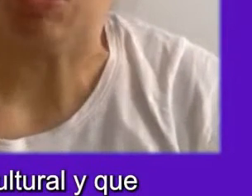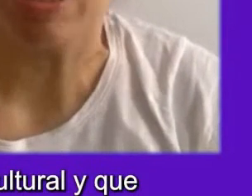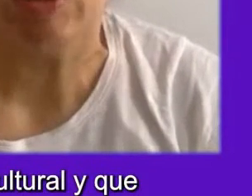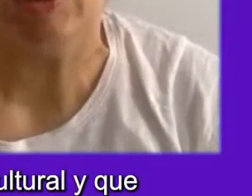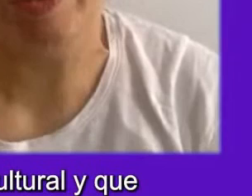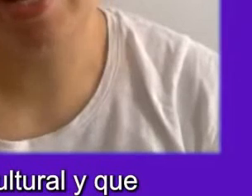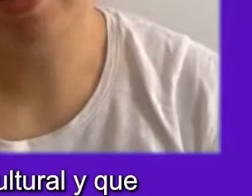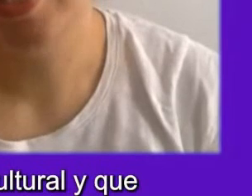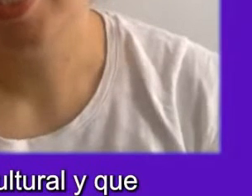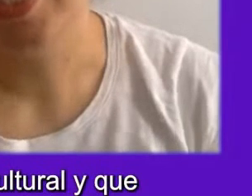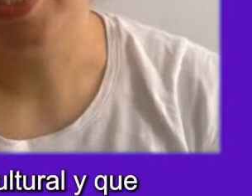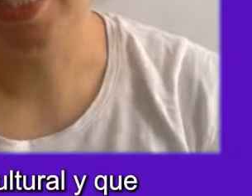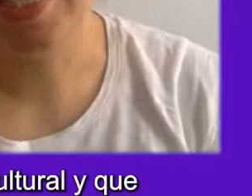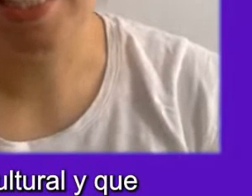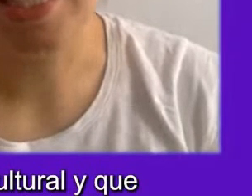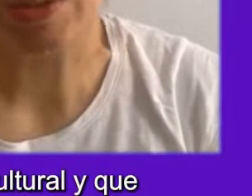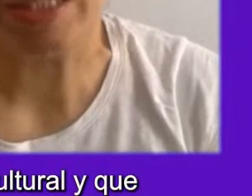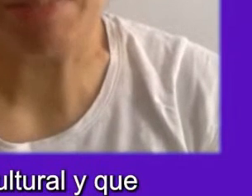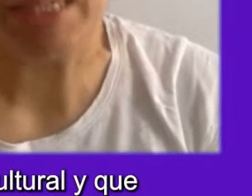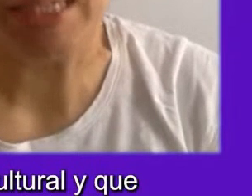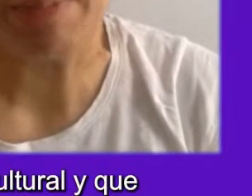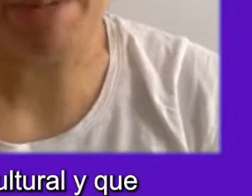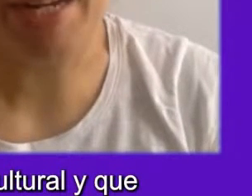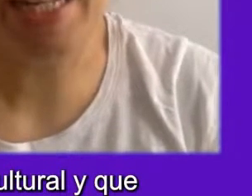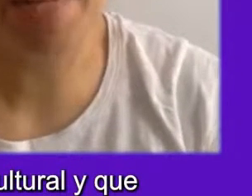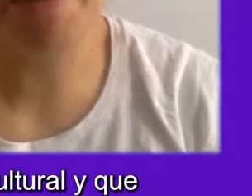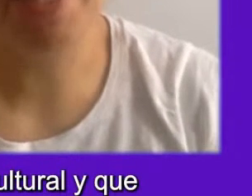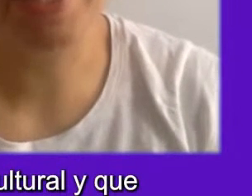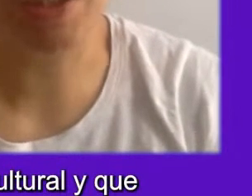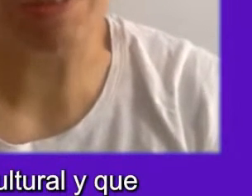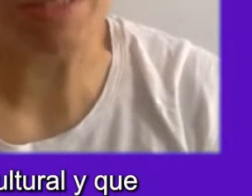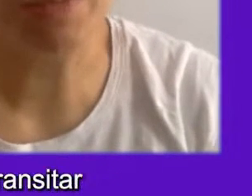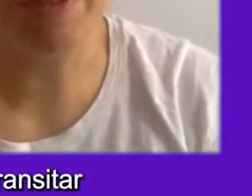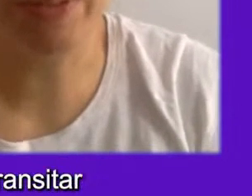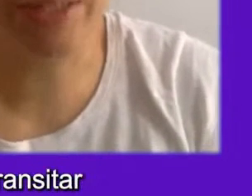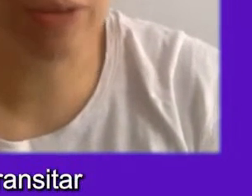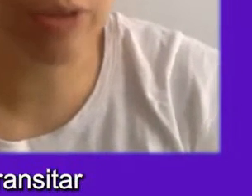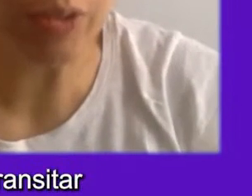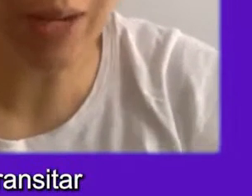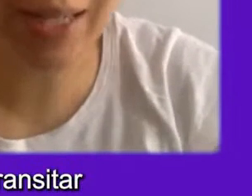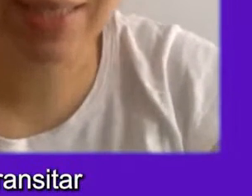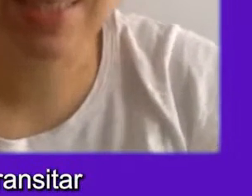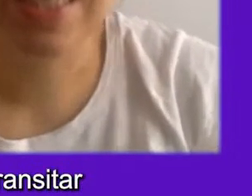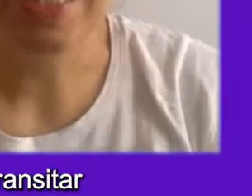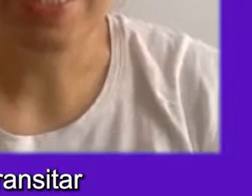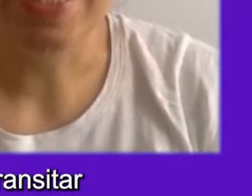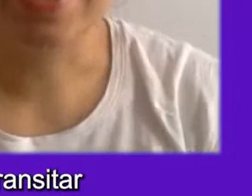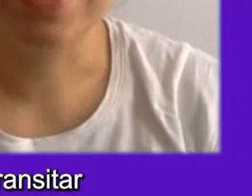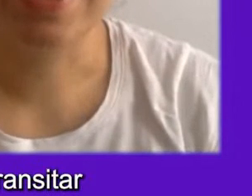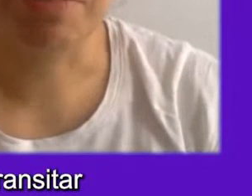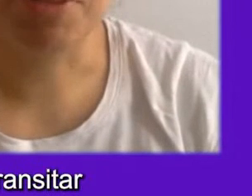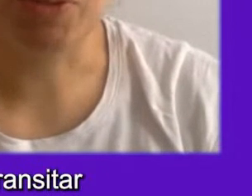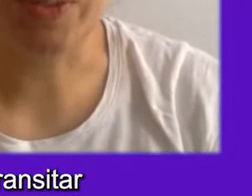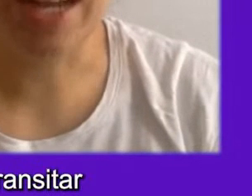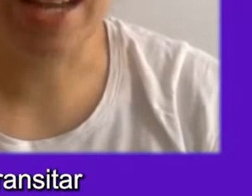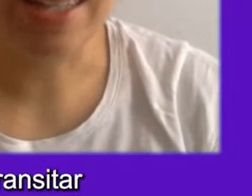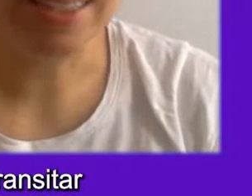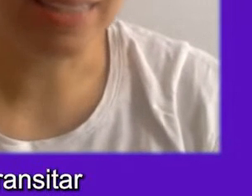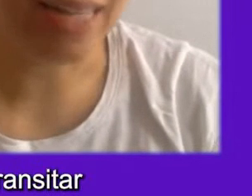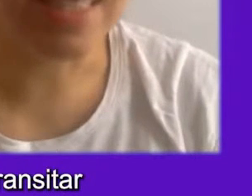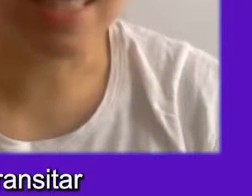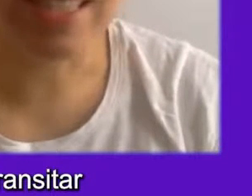creativa de la industria cultural y que las hace correr de manera paralela y parecer lo mismo, pero que no son iguales, es que me